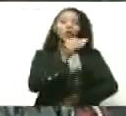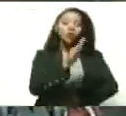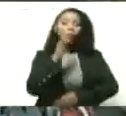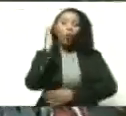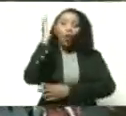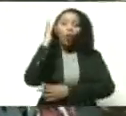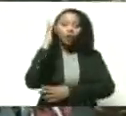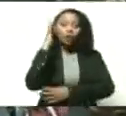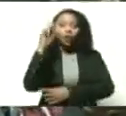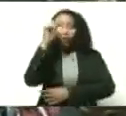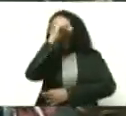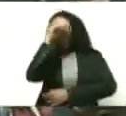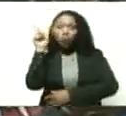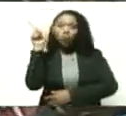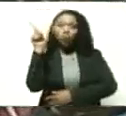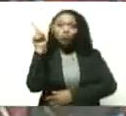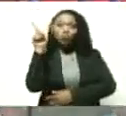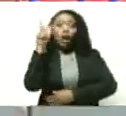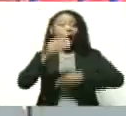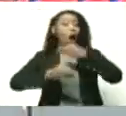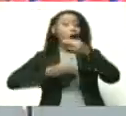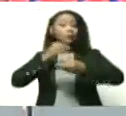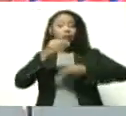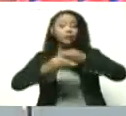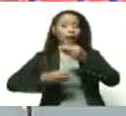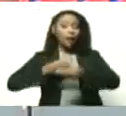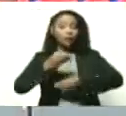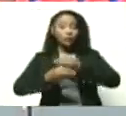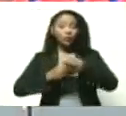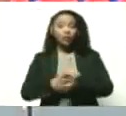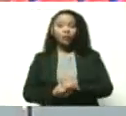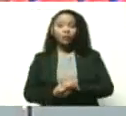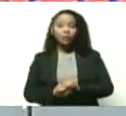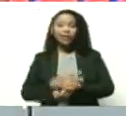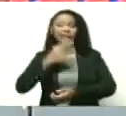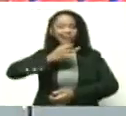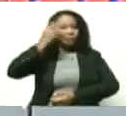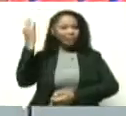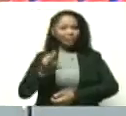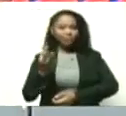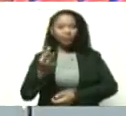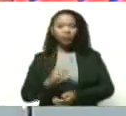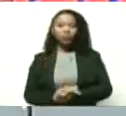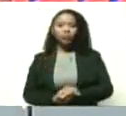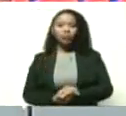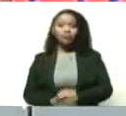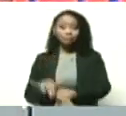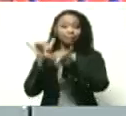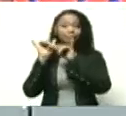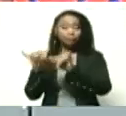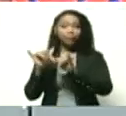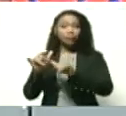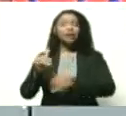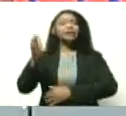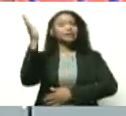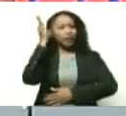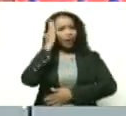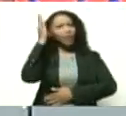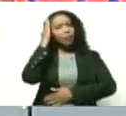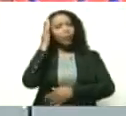Congreso del PSUV concretándose y siendo una realidad. Asimismo, sabemos